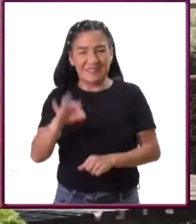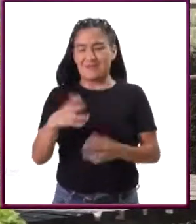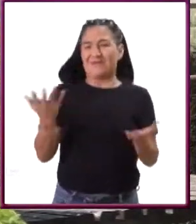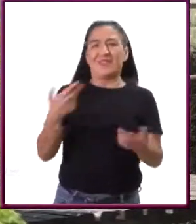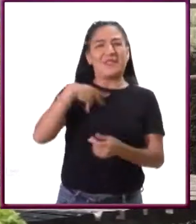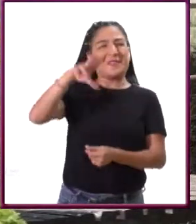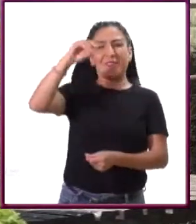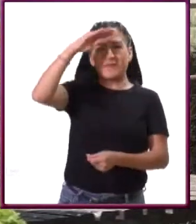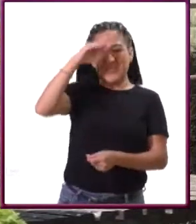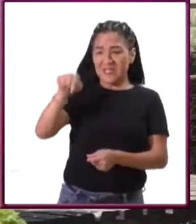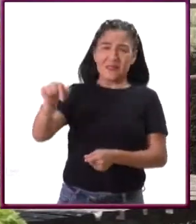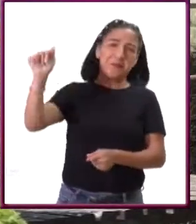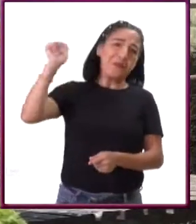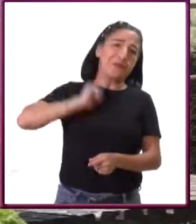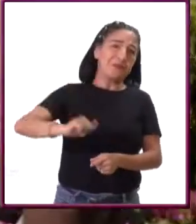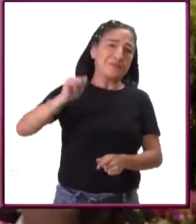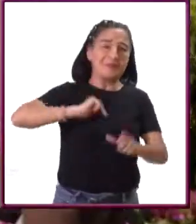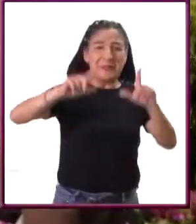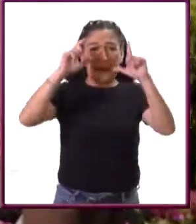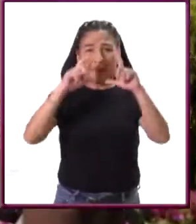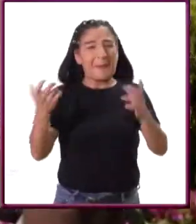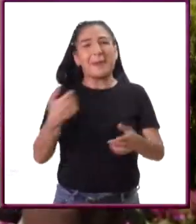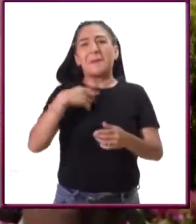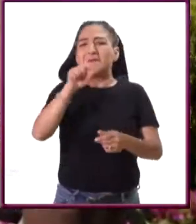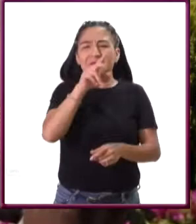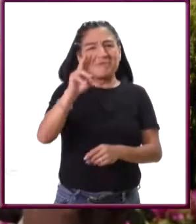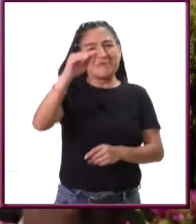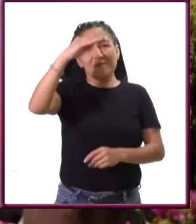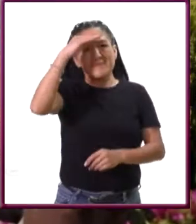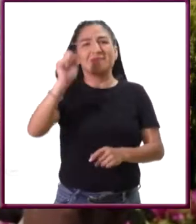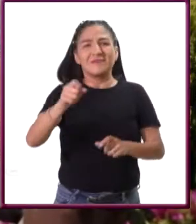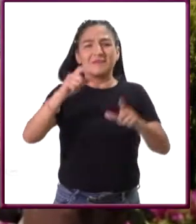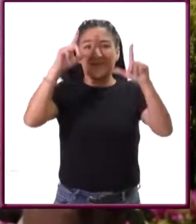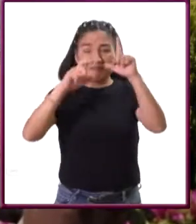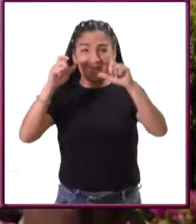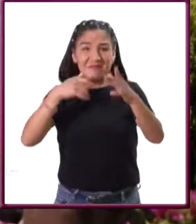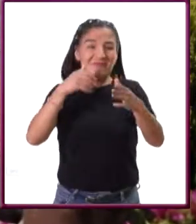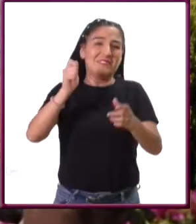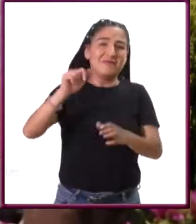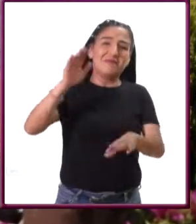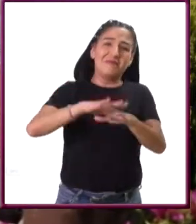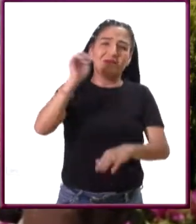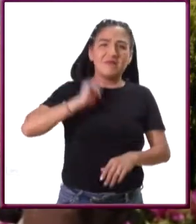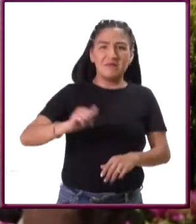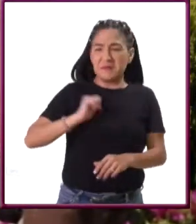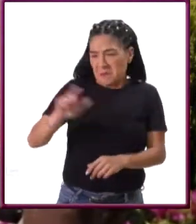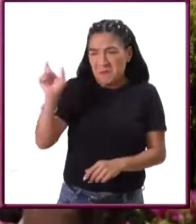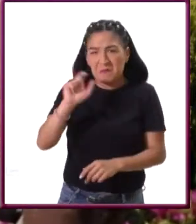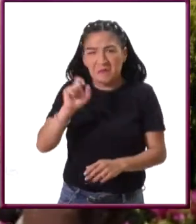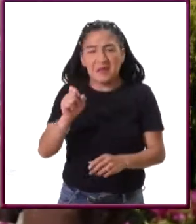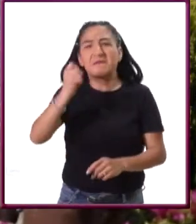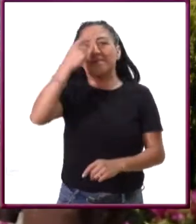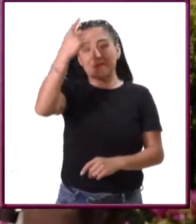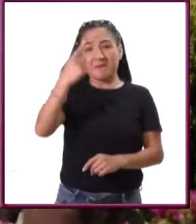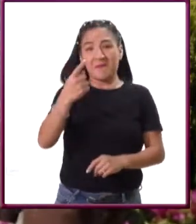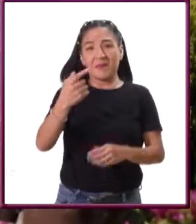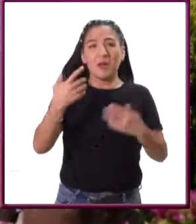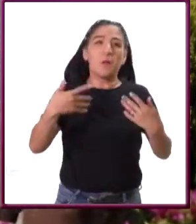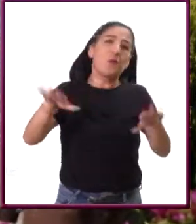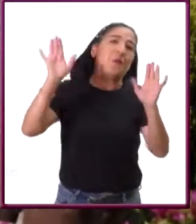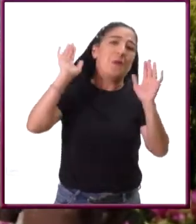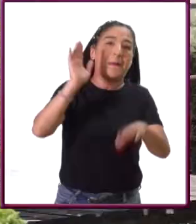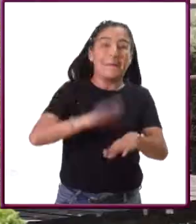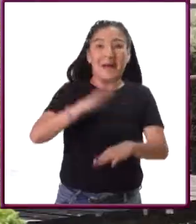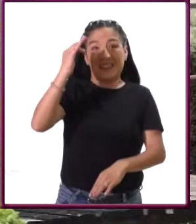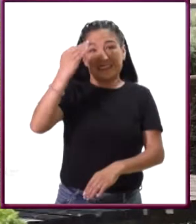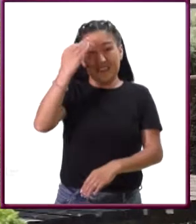1940, no pensé que la cámara fuera tan antigua. Es más, ni siquiera pensé que la fotografía fuera tan antigua. ¿Cuándo se inventó? Bastante